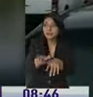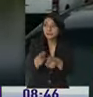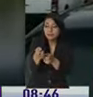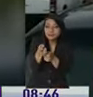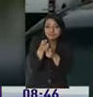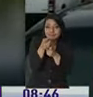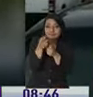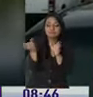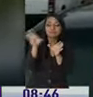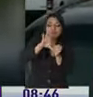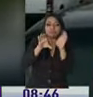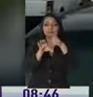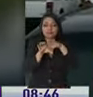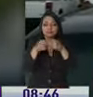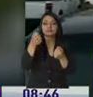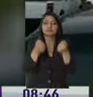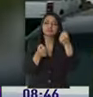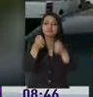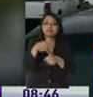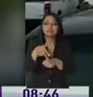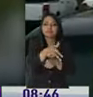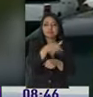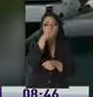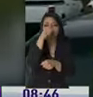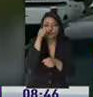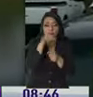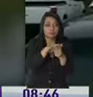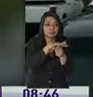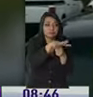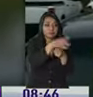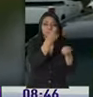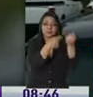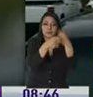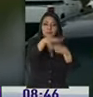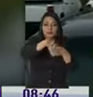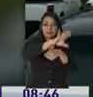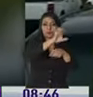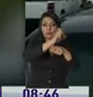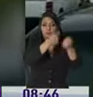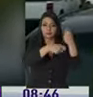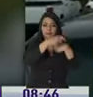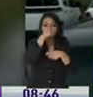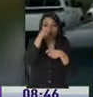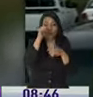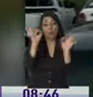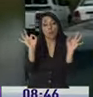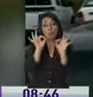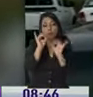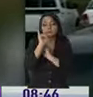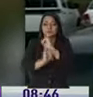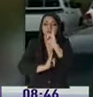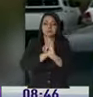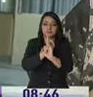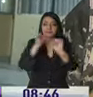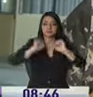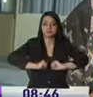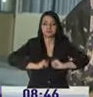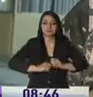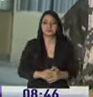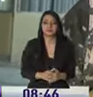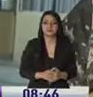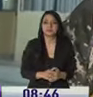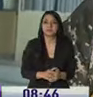transporten droga, en unos casos destinados para el mercado interno, es decir, microtráfico, y en otros para tráfico internacional. Las personas